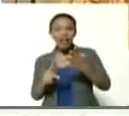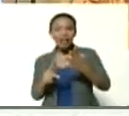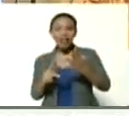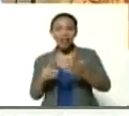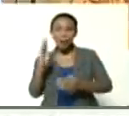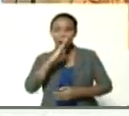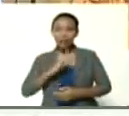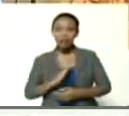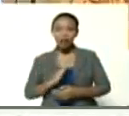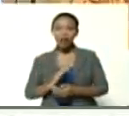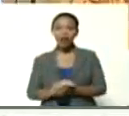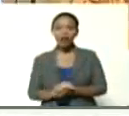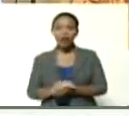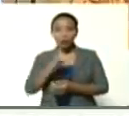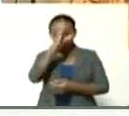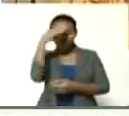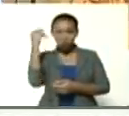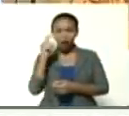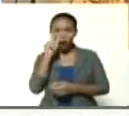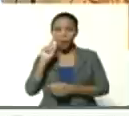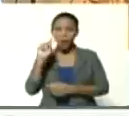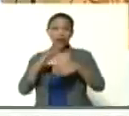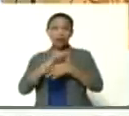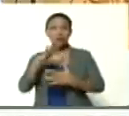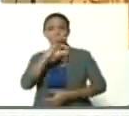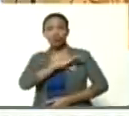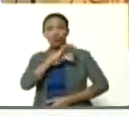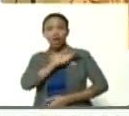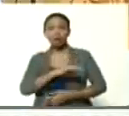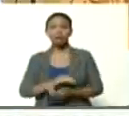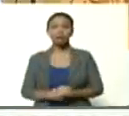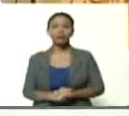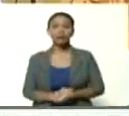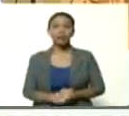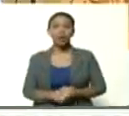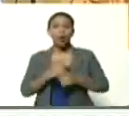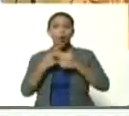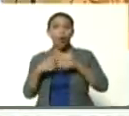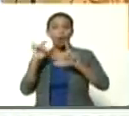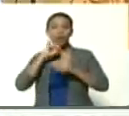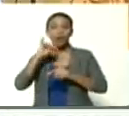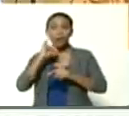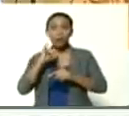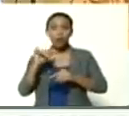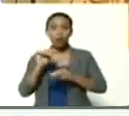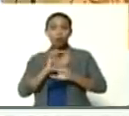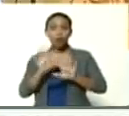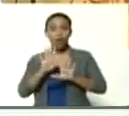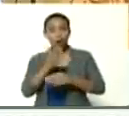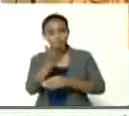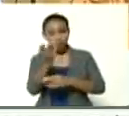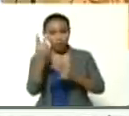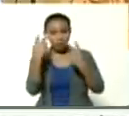Bolsonaro. Bolsonaro 1, Bolsonaro 2. Aquí tengo otros anuncios, fíjense ustedes, atención.